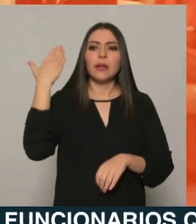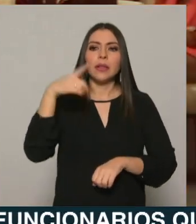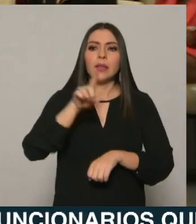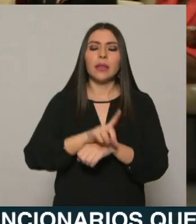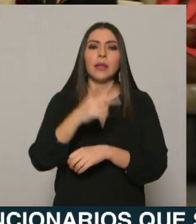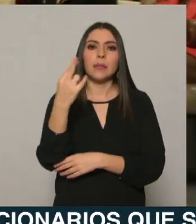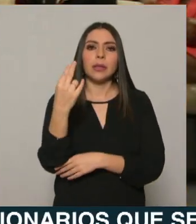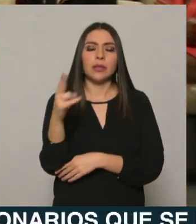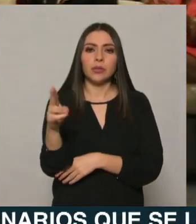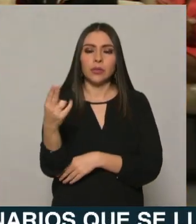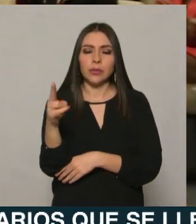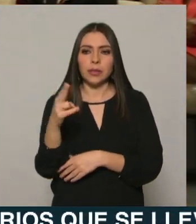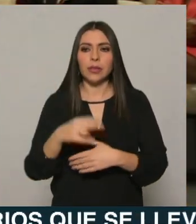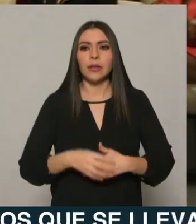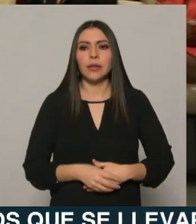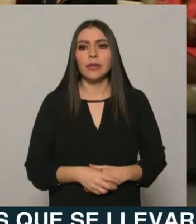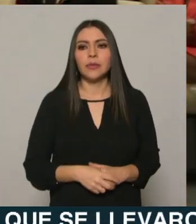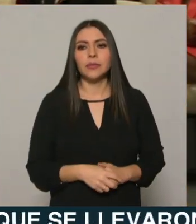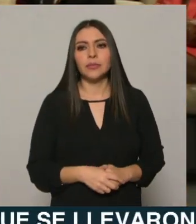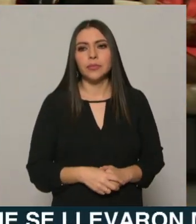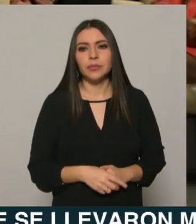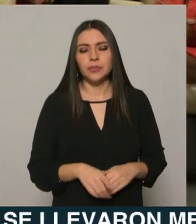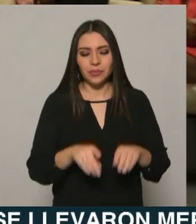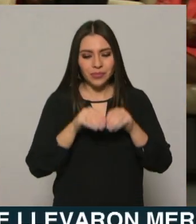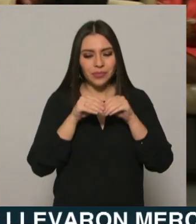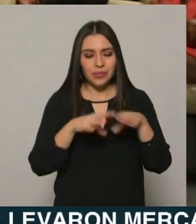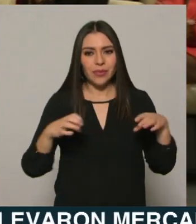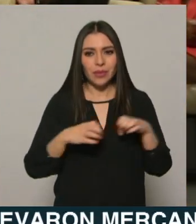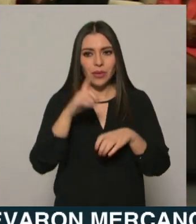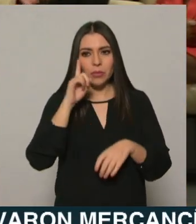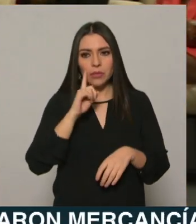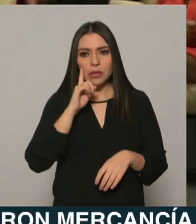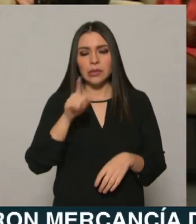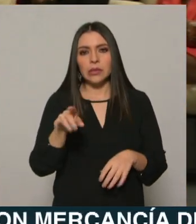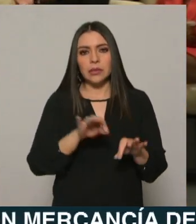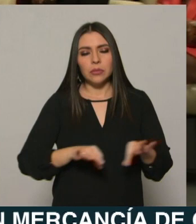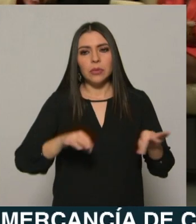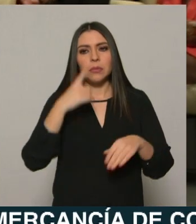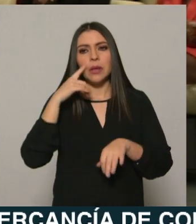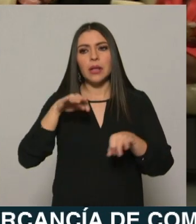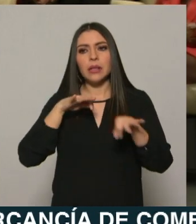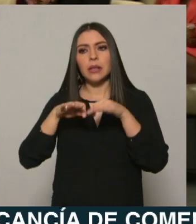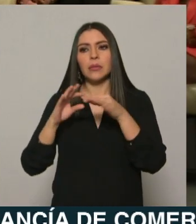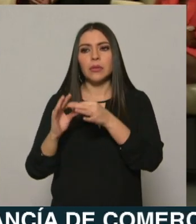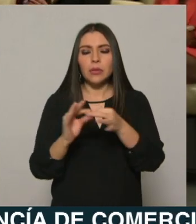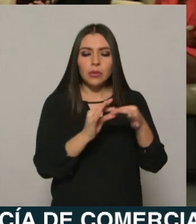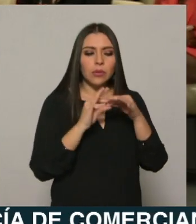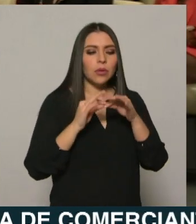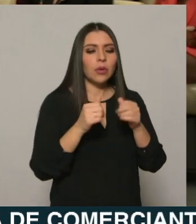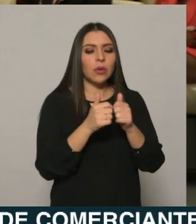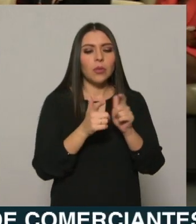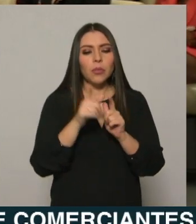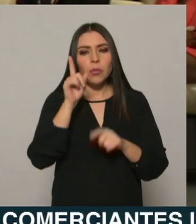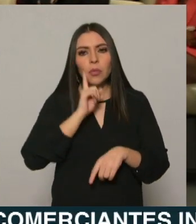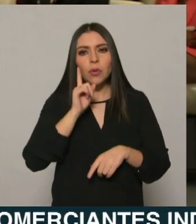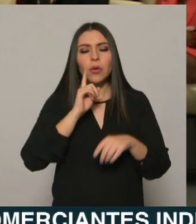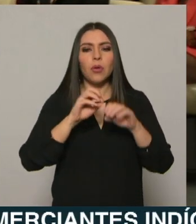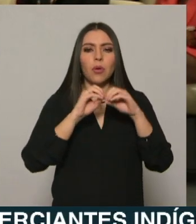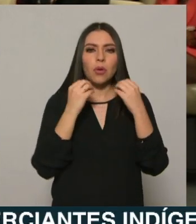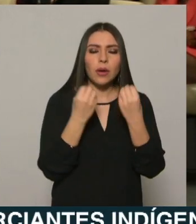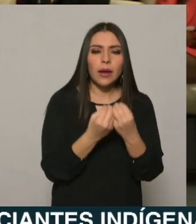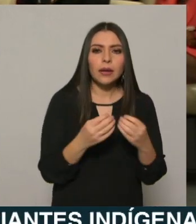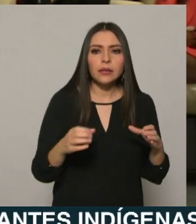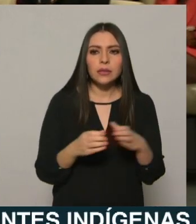noviembre. La alerta significa trabajar conjuntamente con organizaciones, con mujeres,